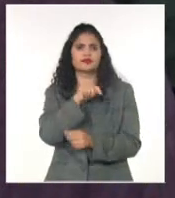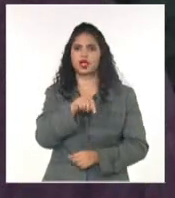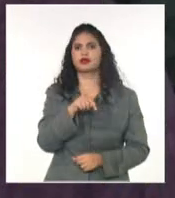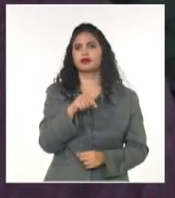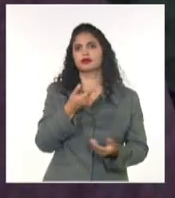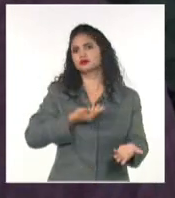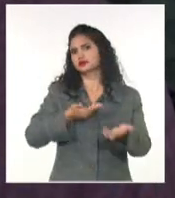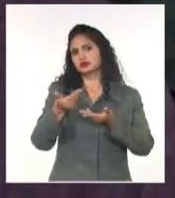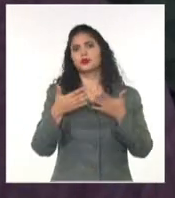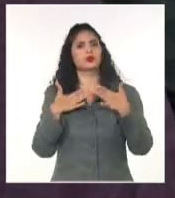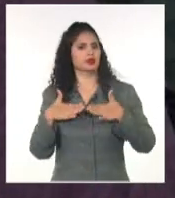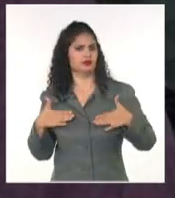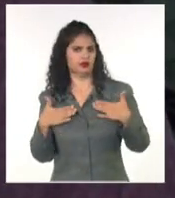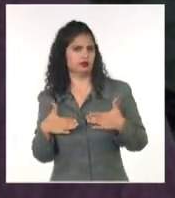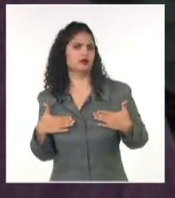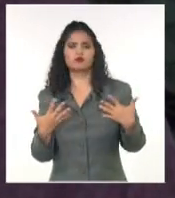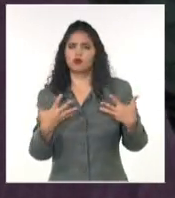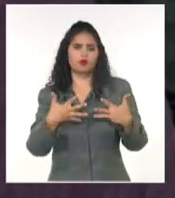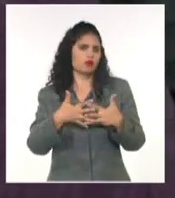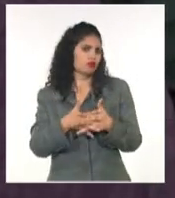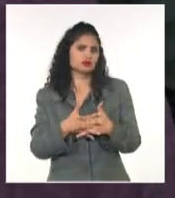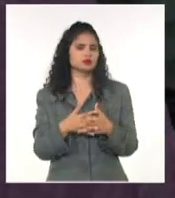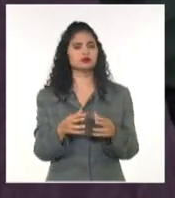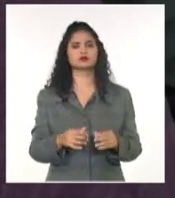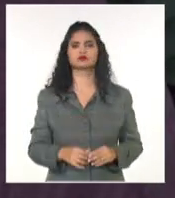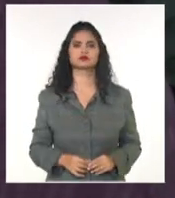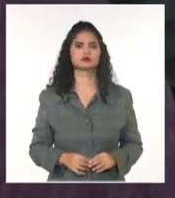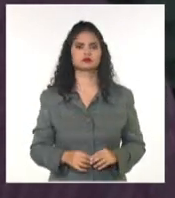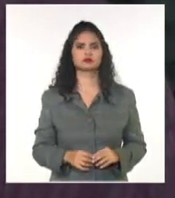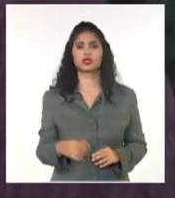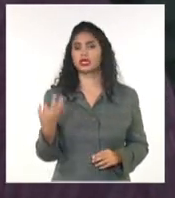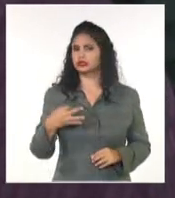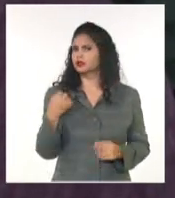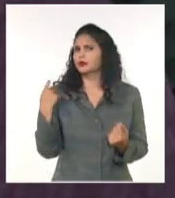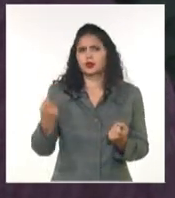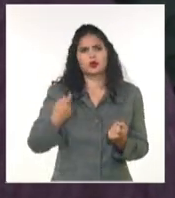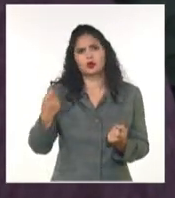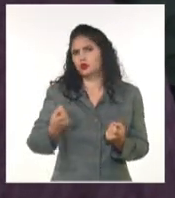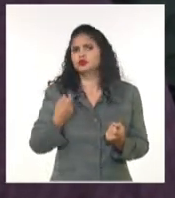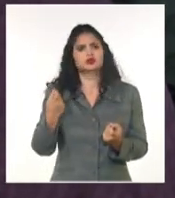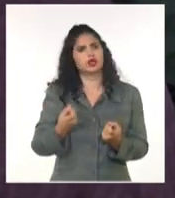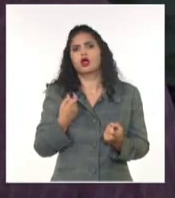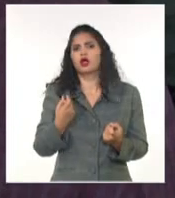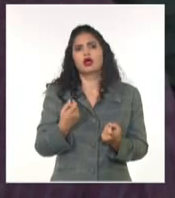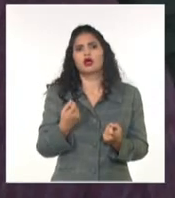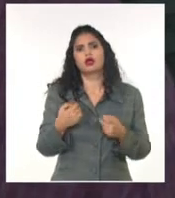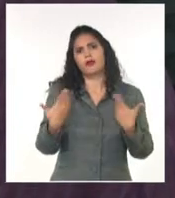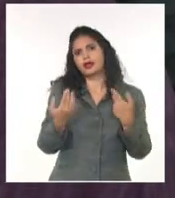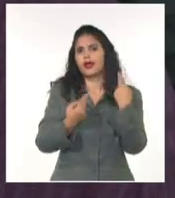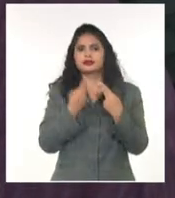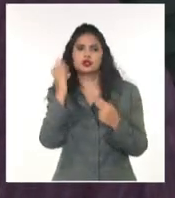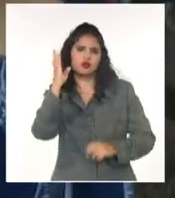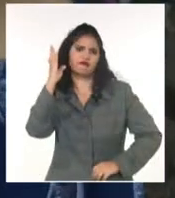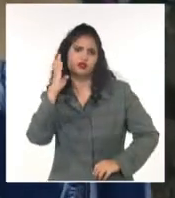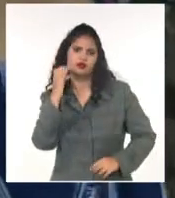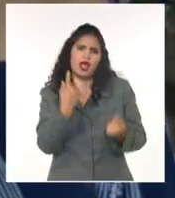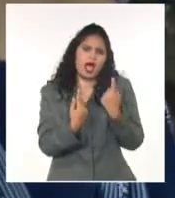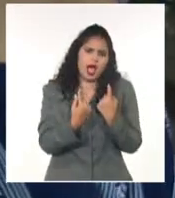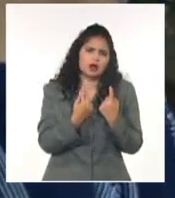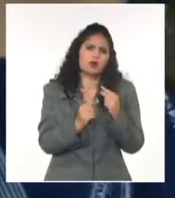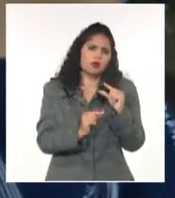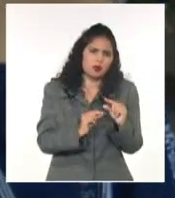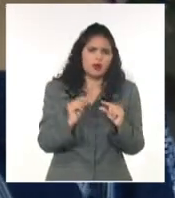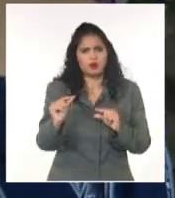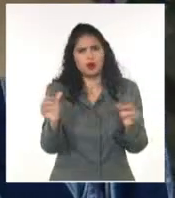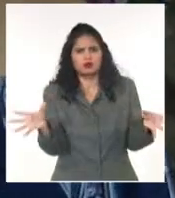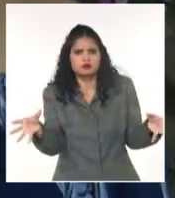juntos. Siempre hemos tratado con menos recursos o con más recursos, pero bueno, vernos y festejar la fecha esperando el 28. El